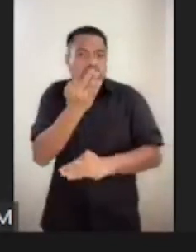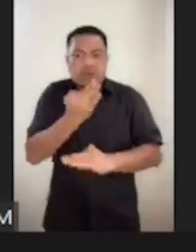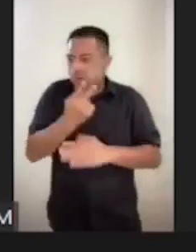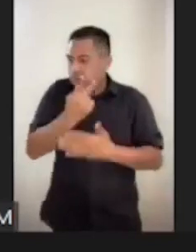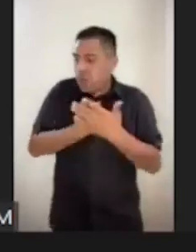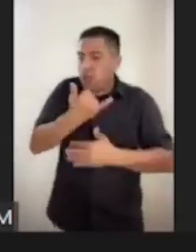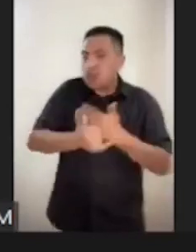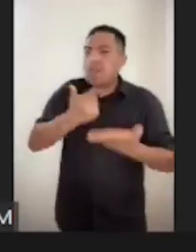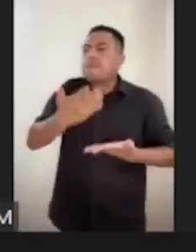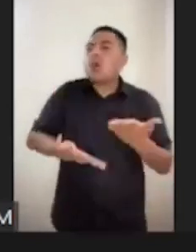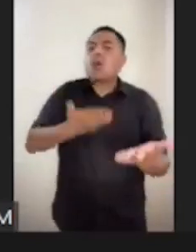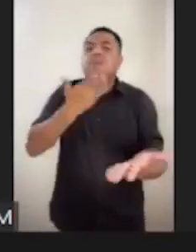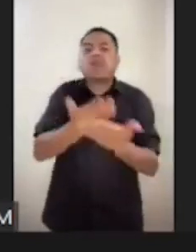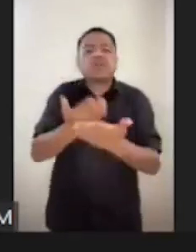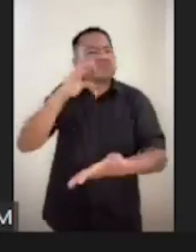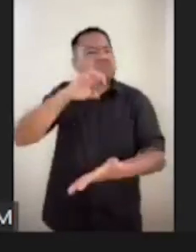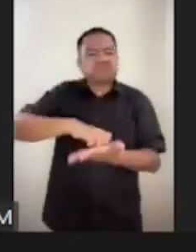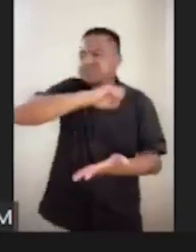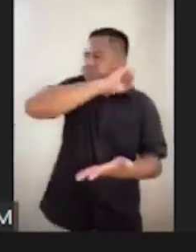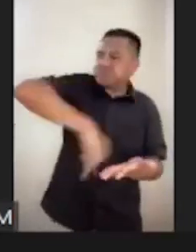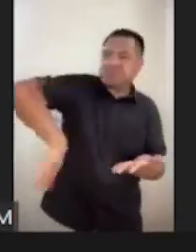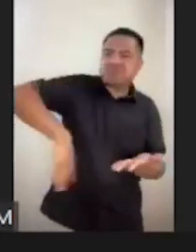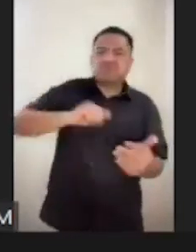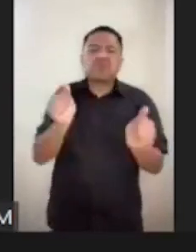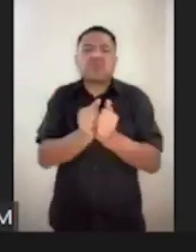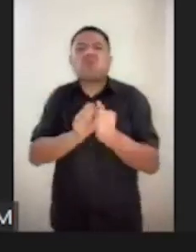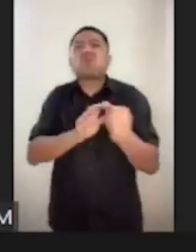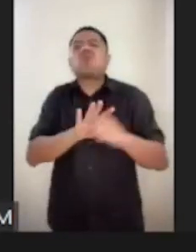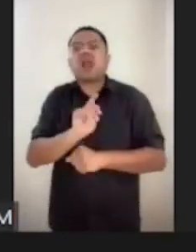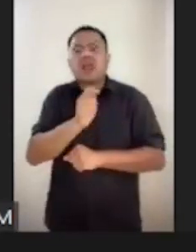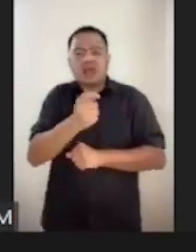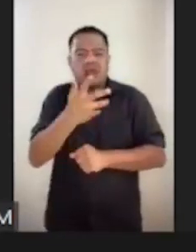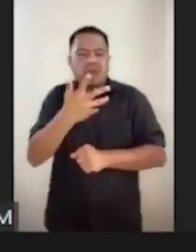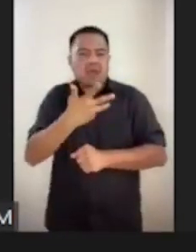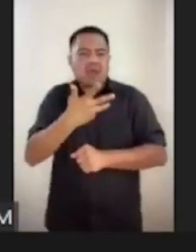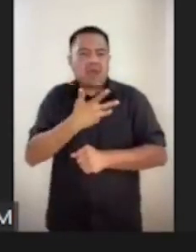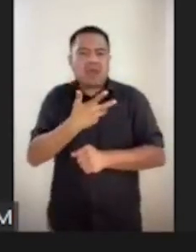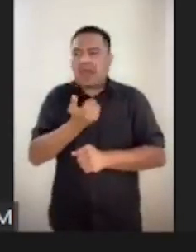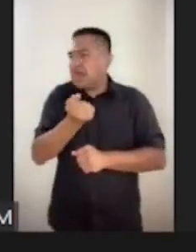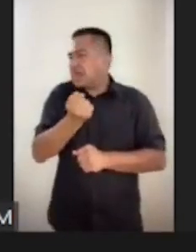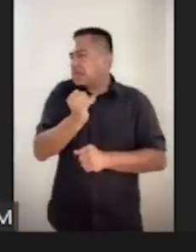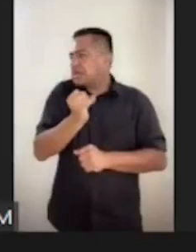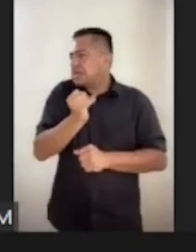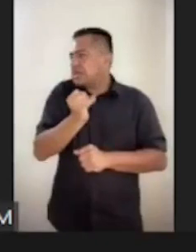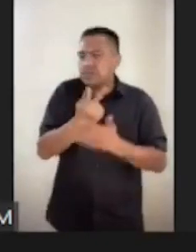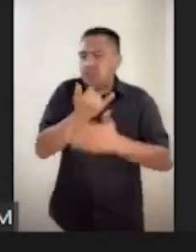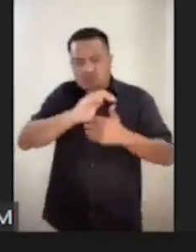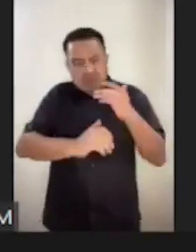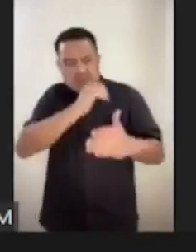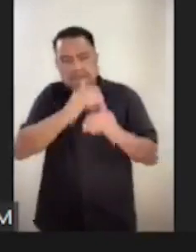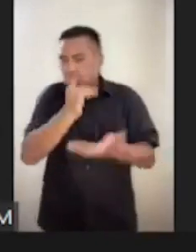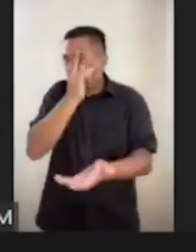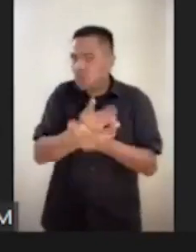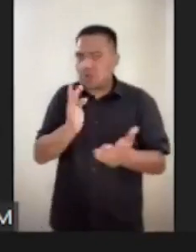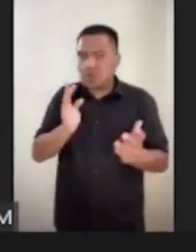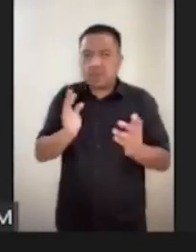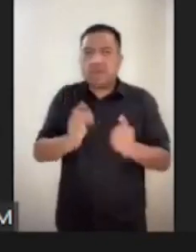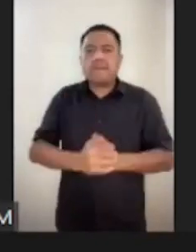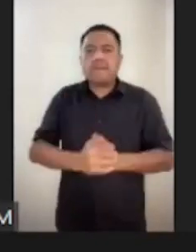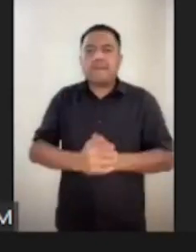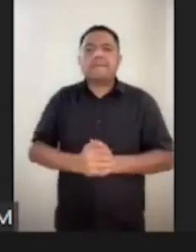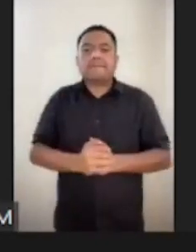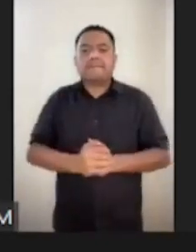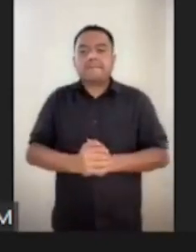proyecto se propone desechar de plano el medio en que se actúa. Así, el proyecto concluye con el siguiente punto resolutivo.